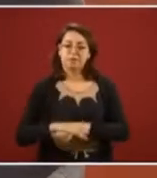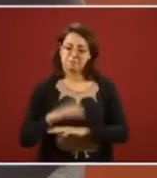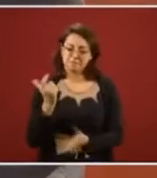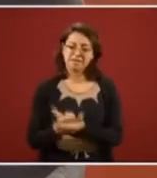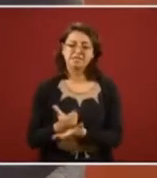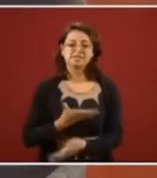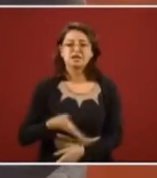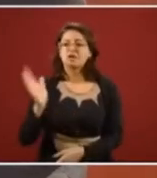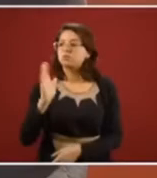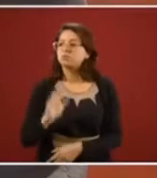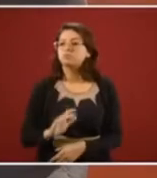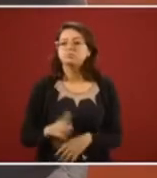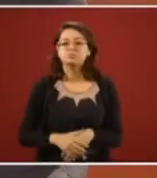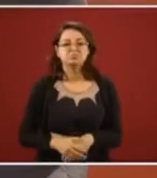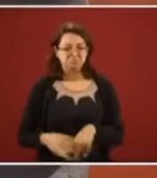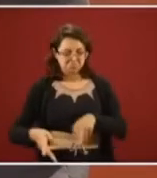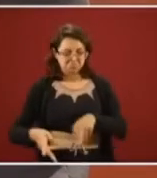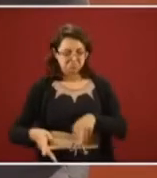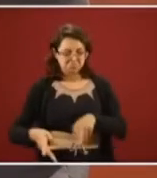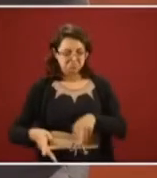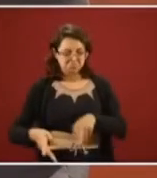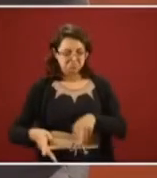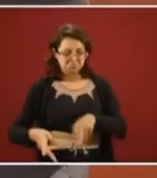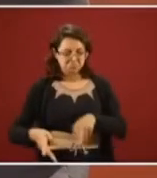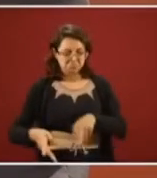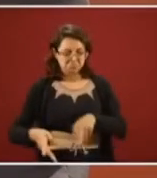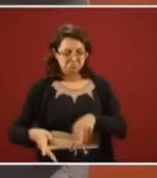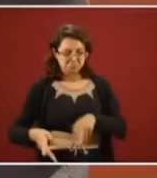de la gente